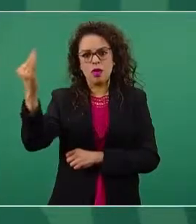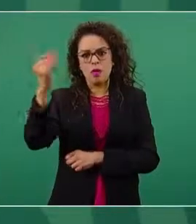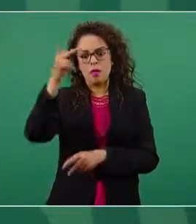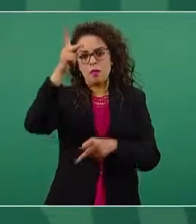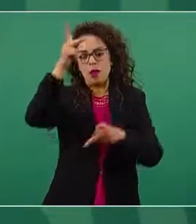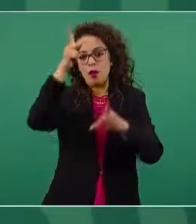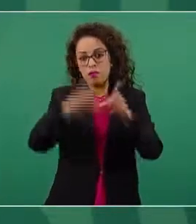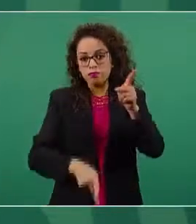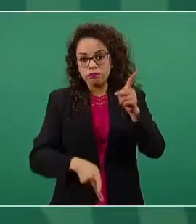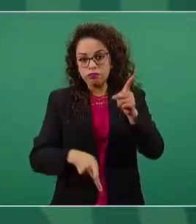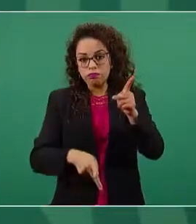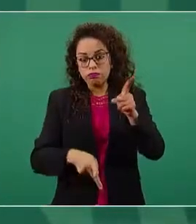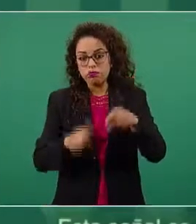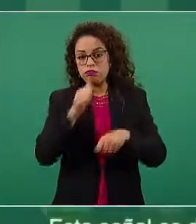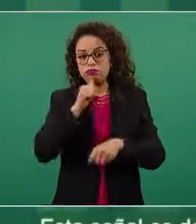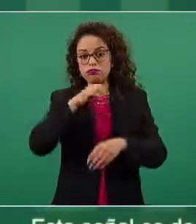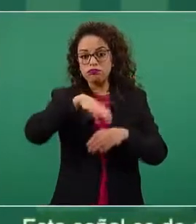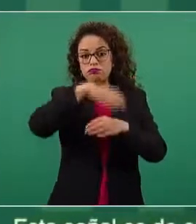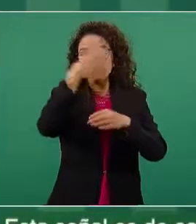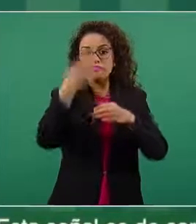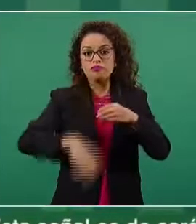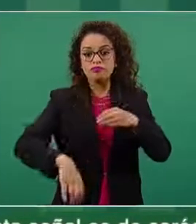inconcluso.